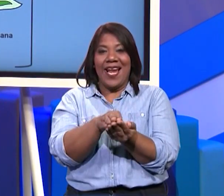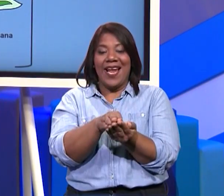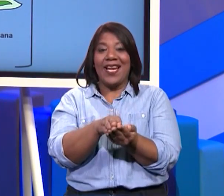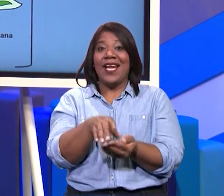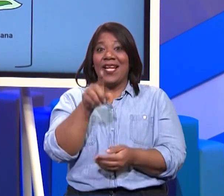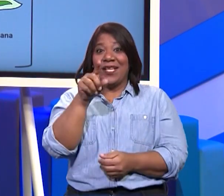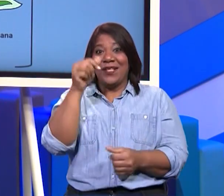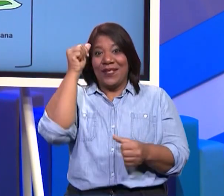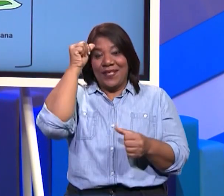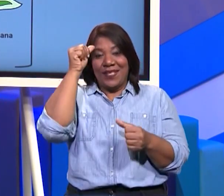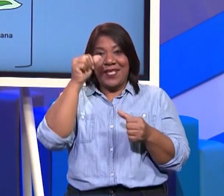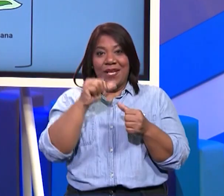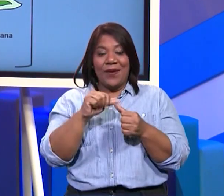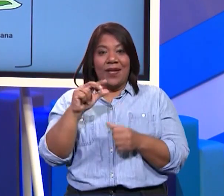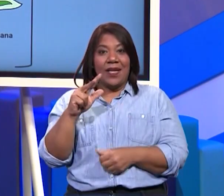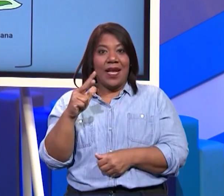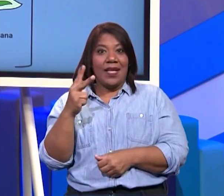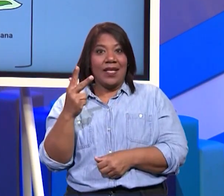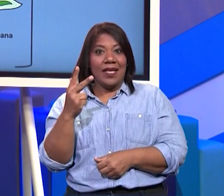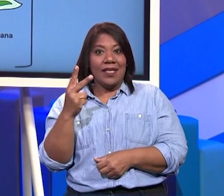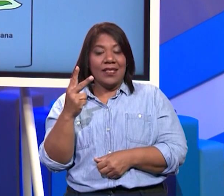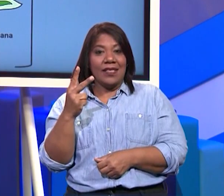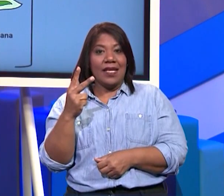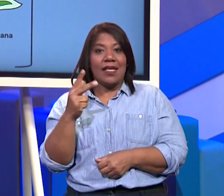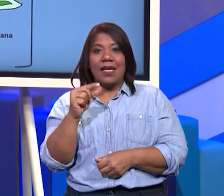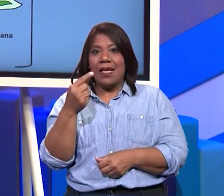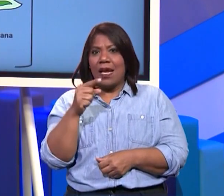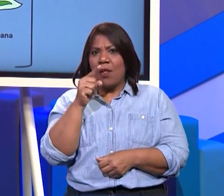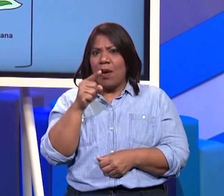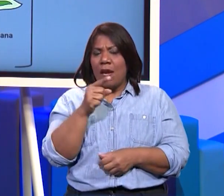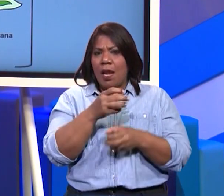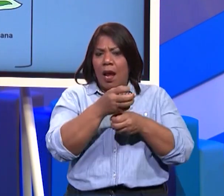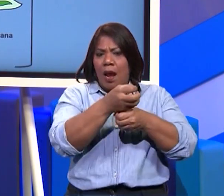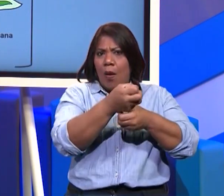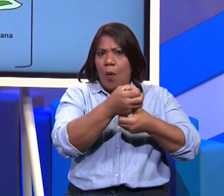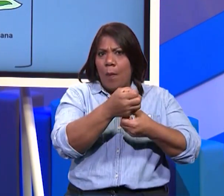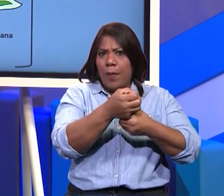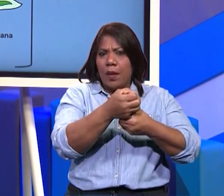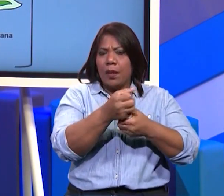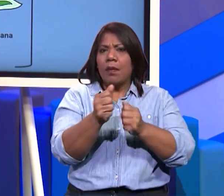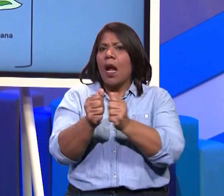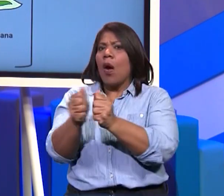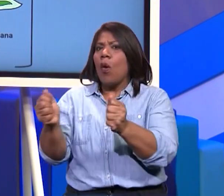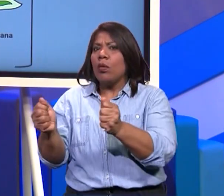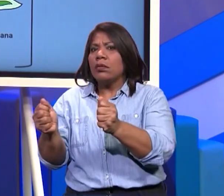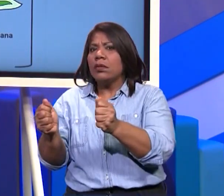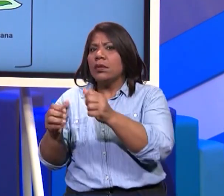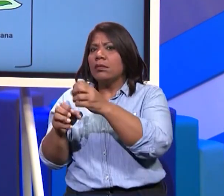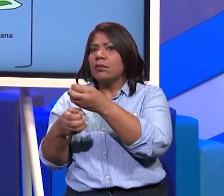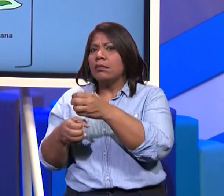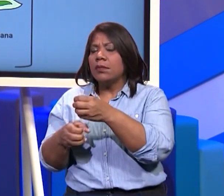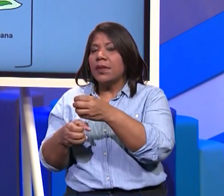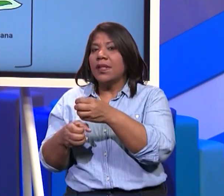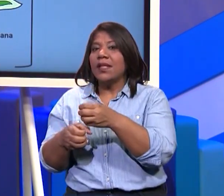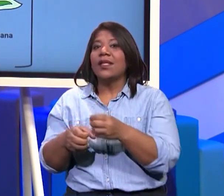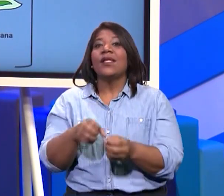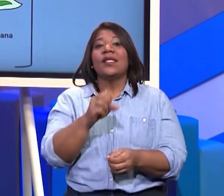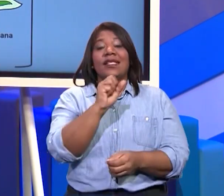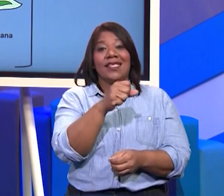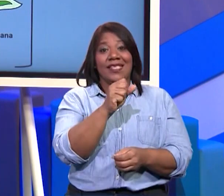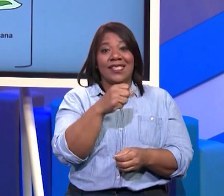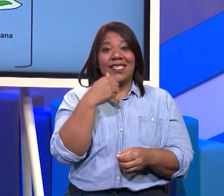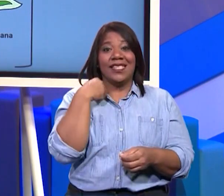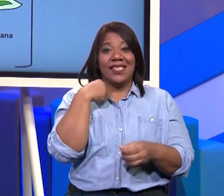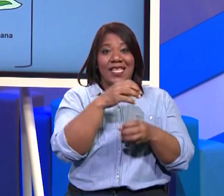tercer grado, si los anfibios eran vertebrados o invertebrados? Ya vimos esa clase. Muy bien,